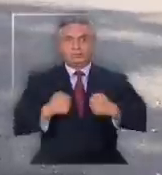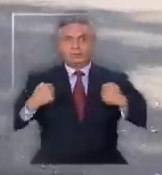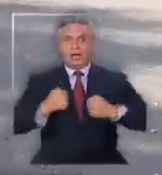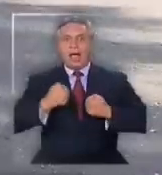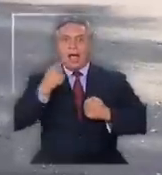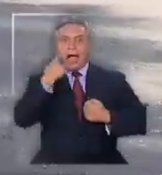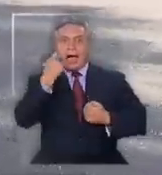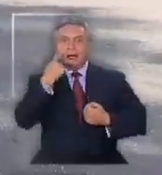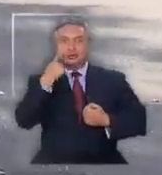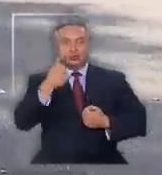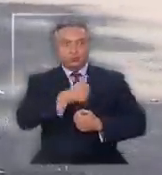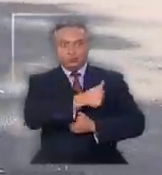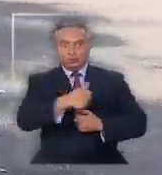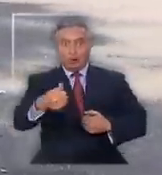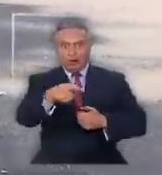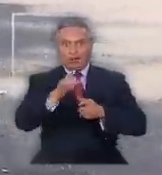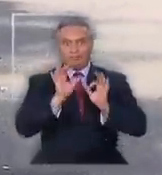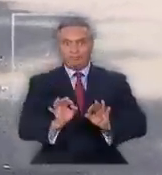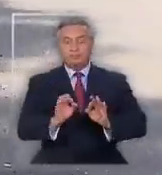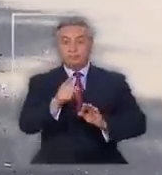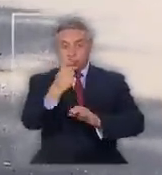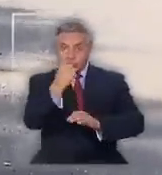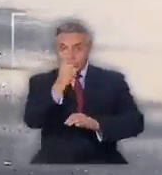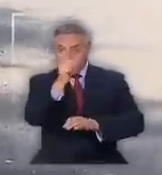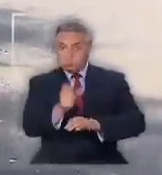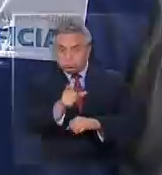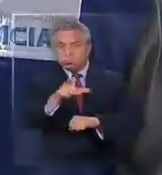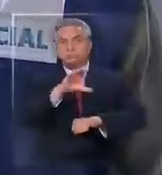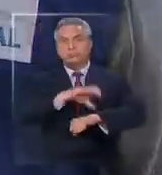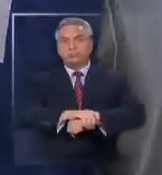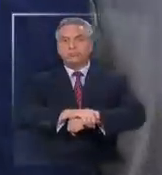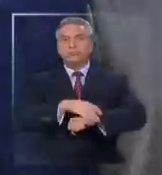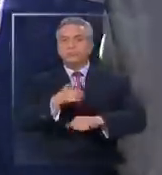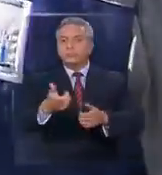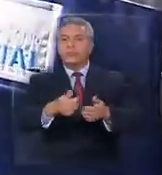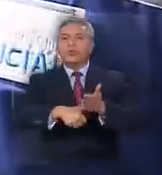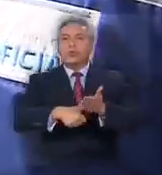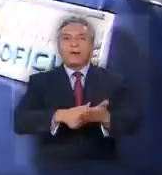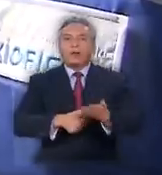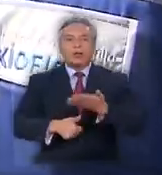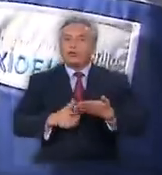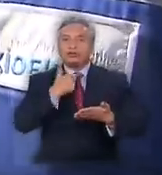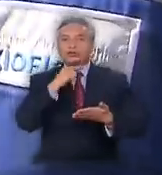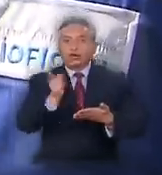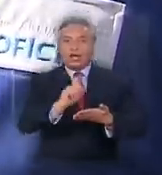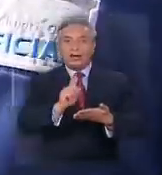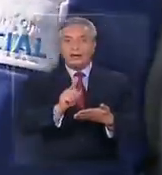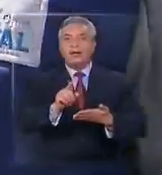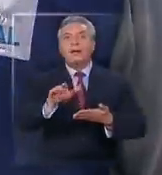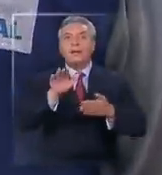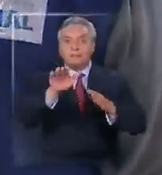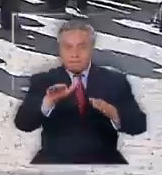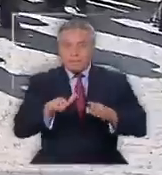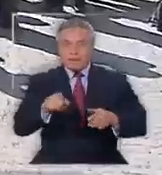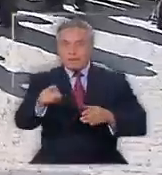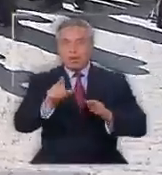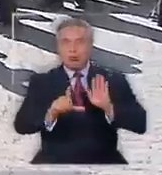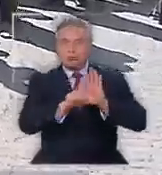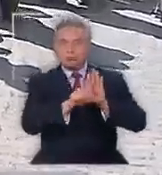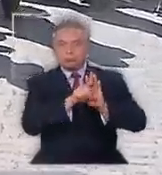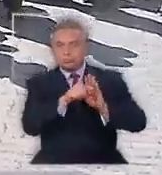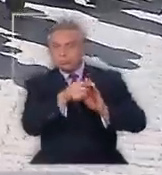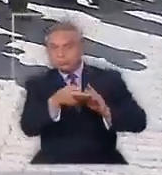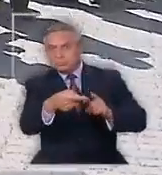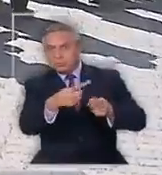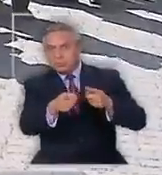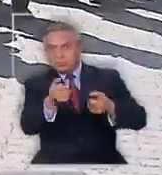azules. Uno de los suyos fue detenido por carabineros al negarse a un control de identidad. Acusan que no ocurre lo mismo con el transporte ilegal, por